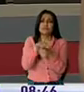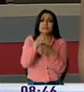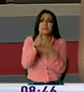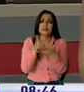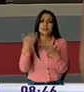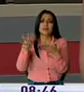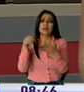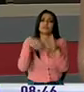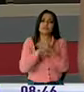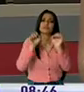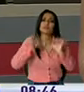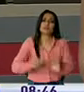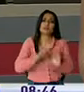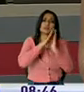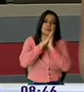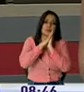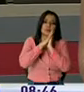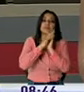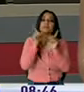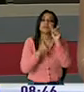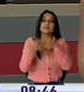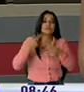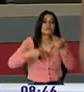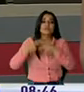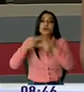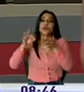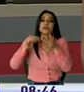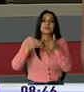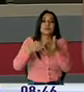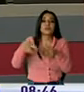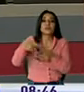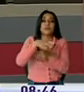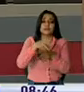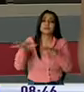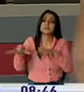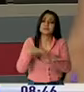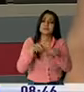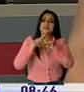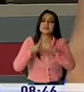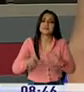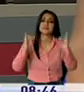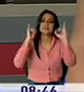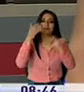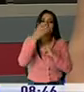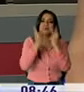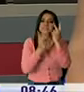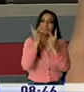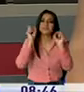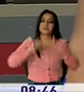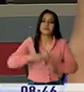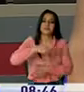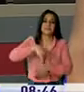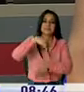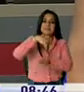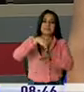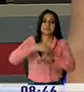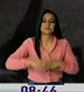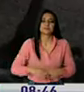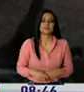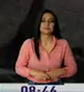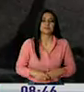capacidad. Comerciantes y operadores turísticos ofrecen actividades recreativas para quienes visiten el puerto Manavita.